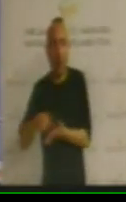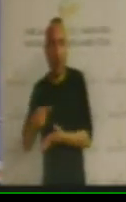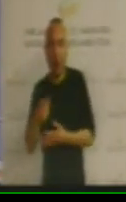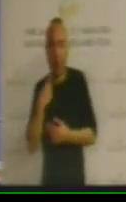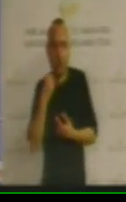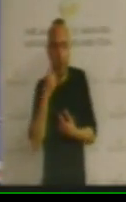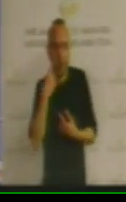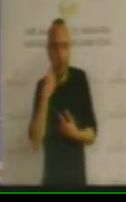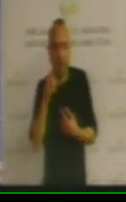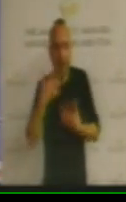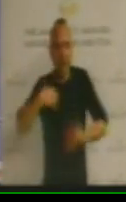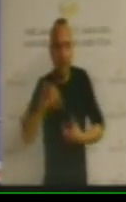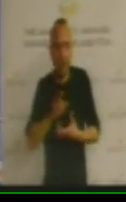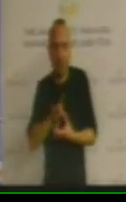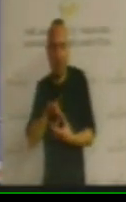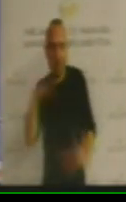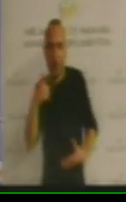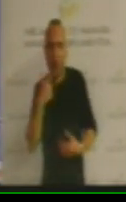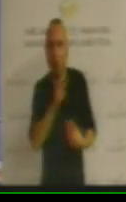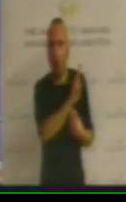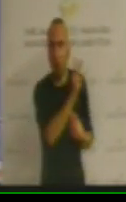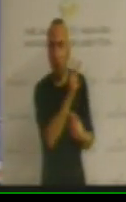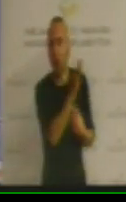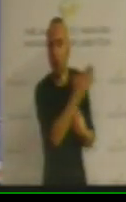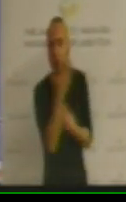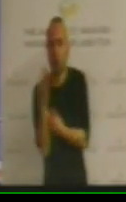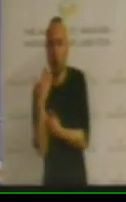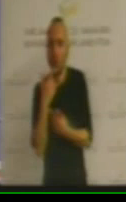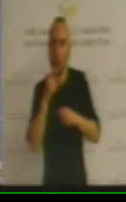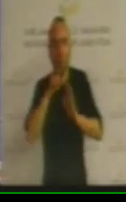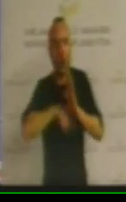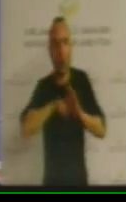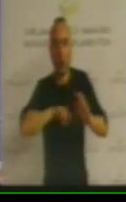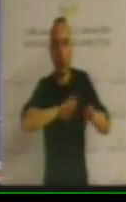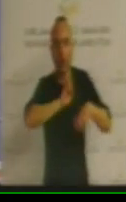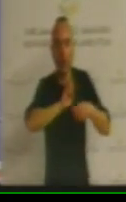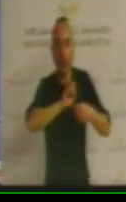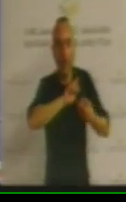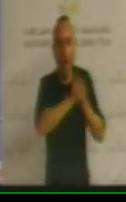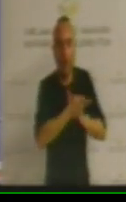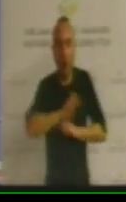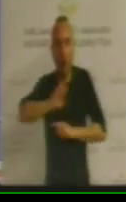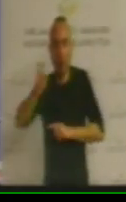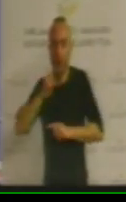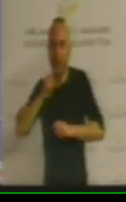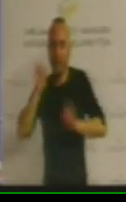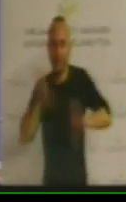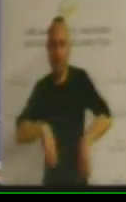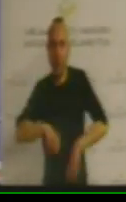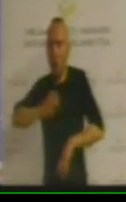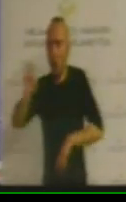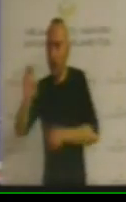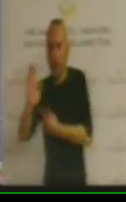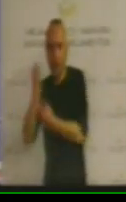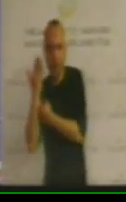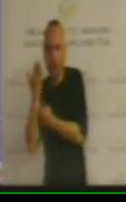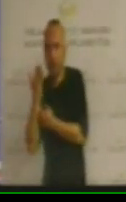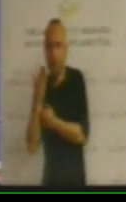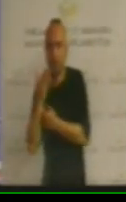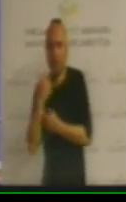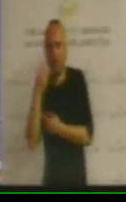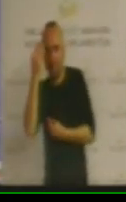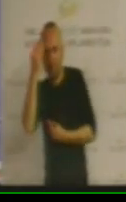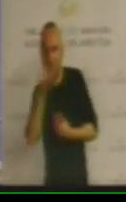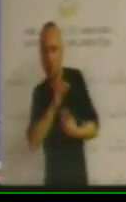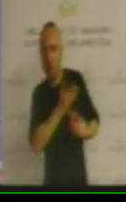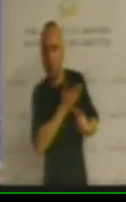entidades optaron y renunciaron. Cambiaron las condiciones. Otras entidades optaron de nuevo y renunciaron. una nueva entidad renunció porque no se consideraba, por ejemplo, una